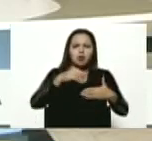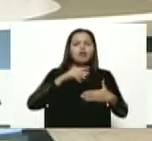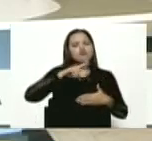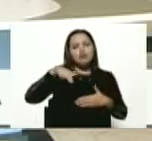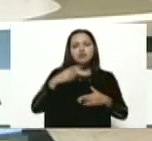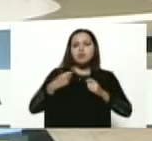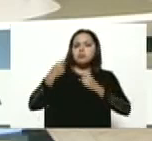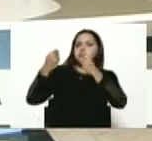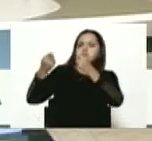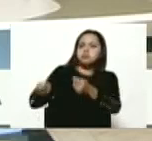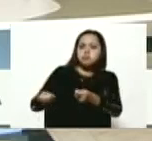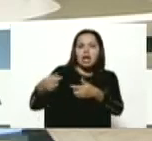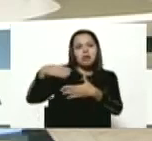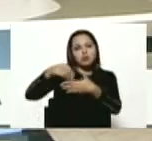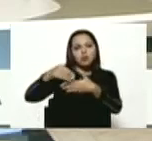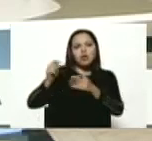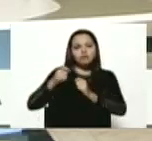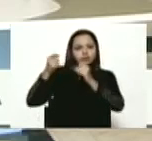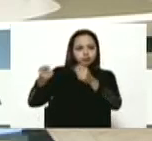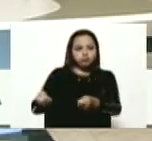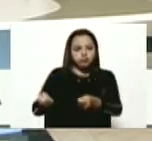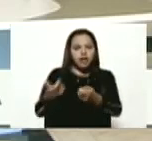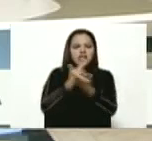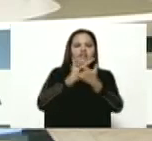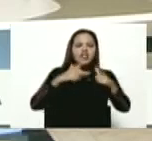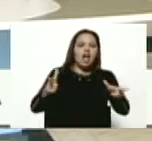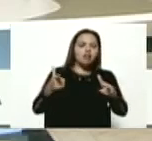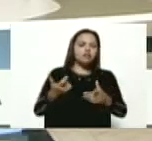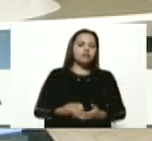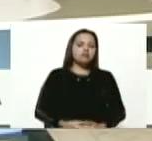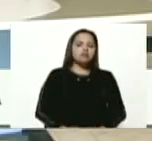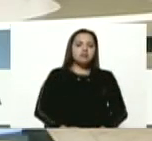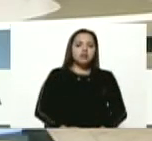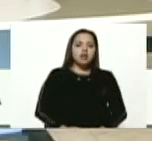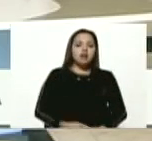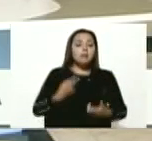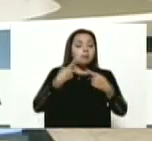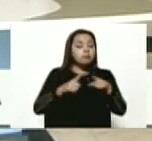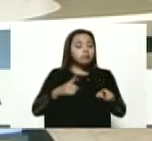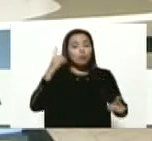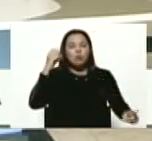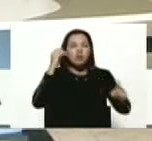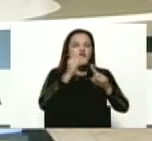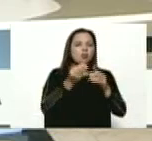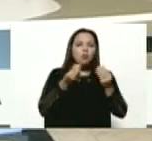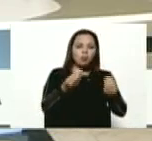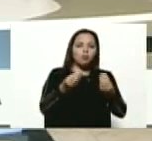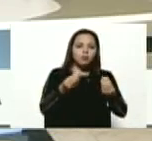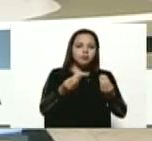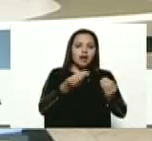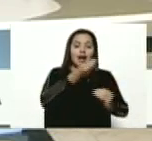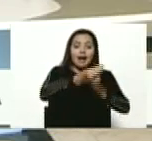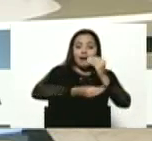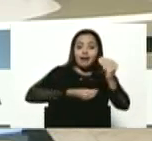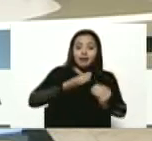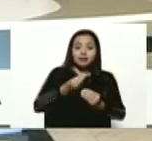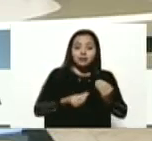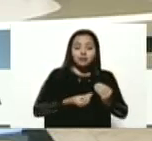facilitamos liberando aranceles, pero la meta tiene que ser, escúchenme, producir